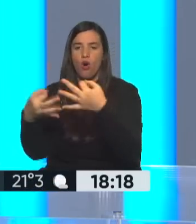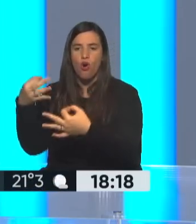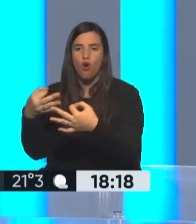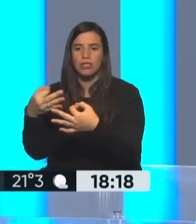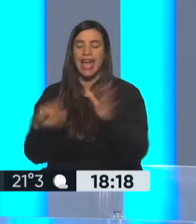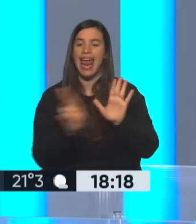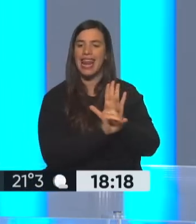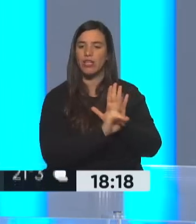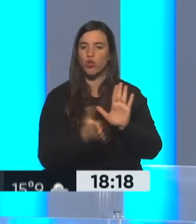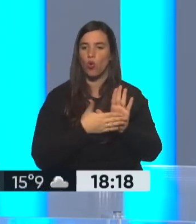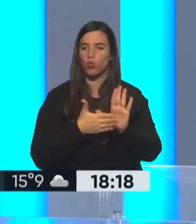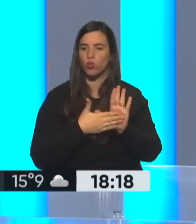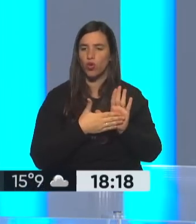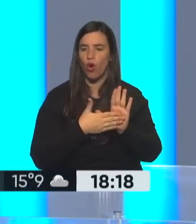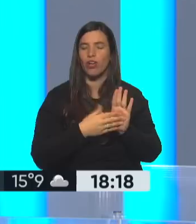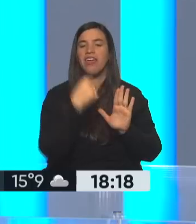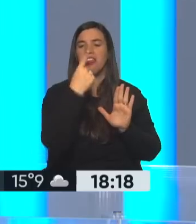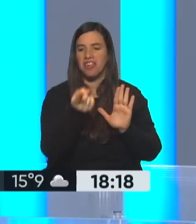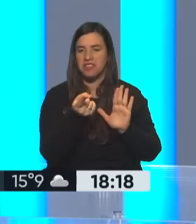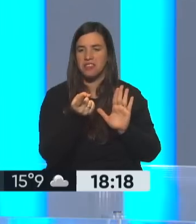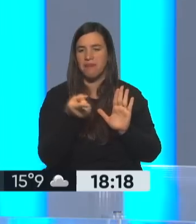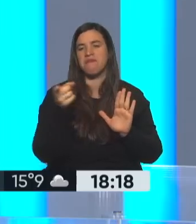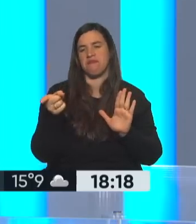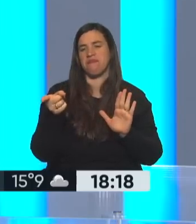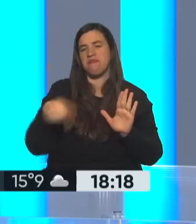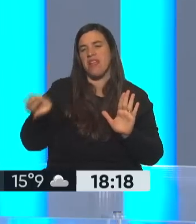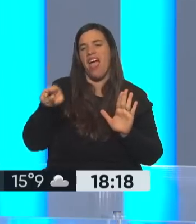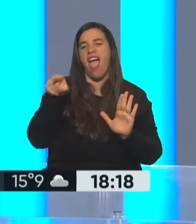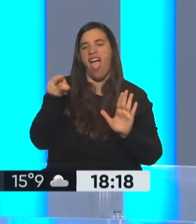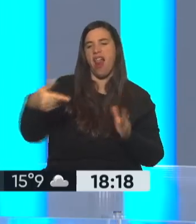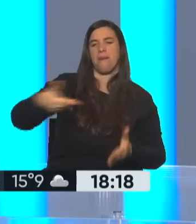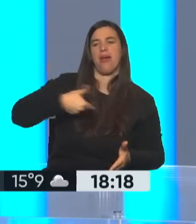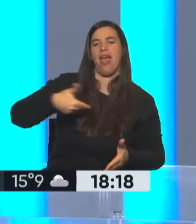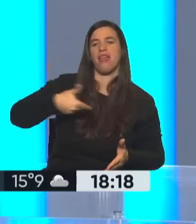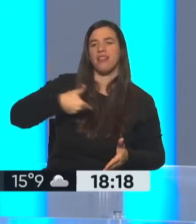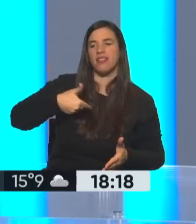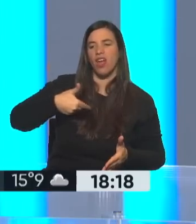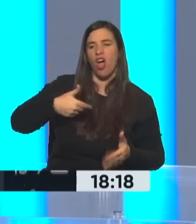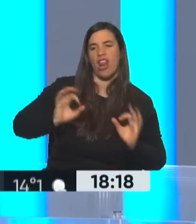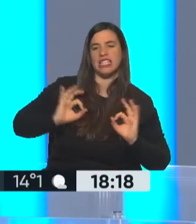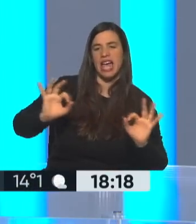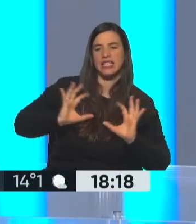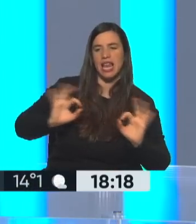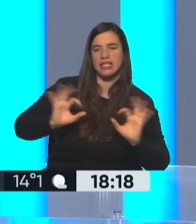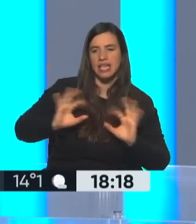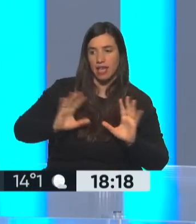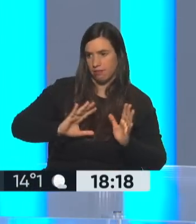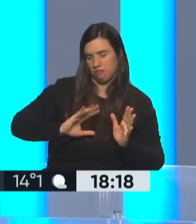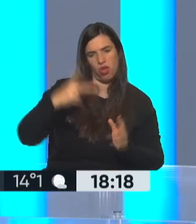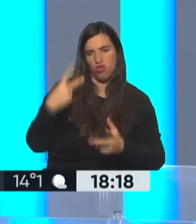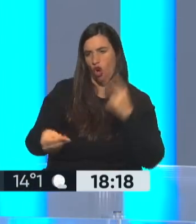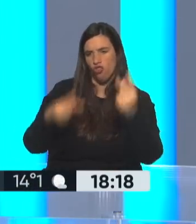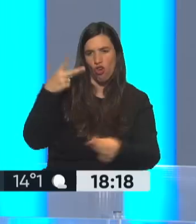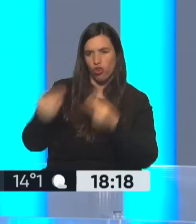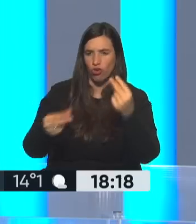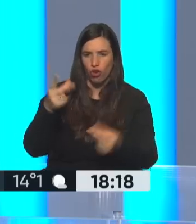cual rechazó todos sus pedidos de una licencia extraordinaria para... no sabía eso. Rechazó la licencia